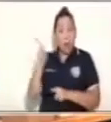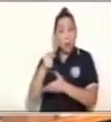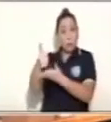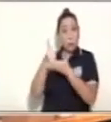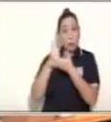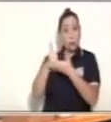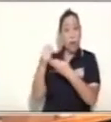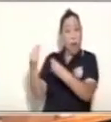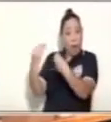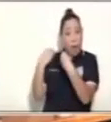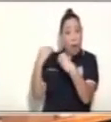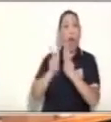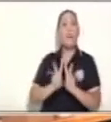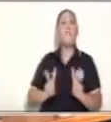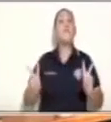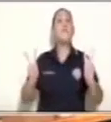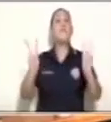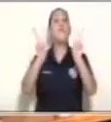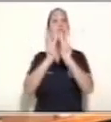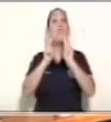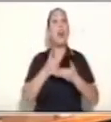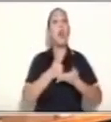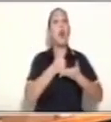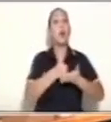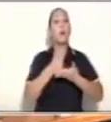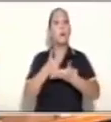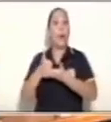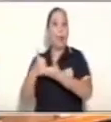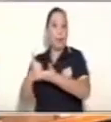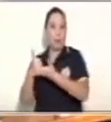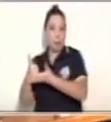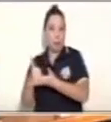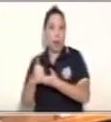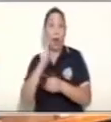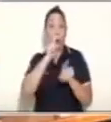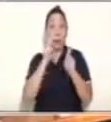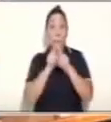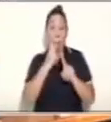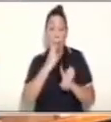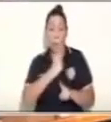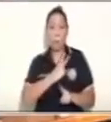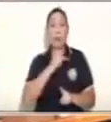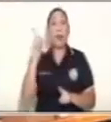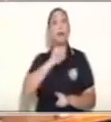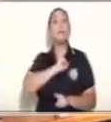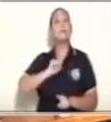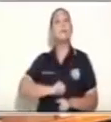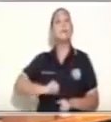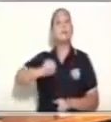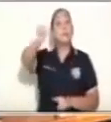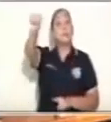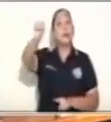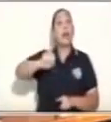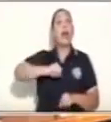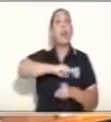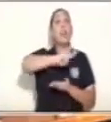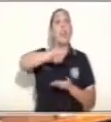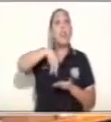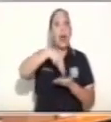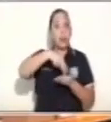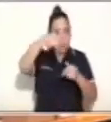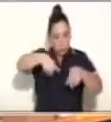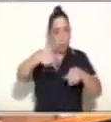enseñan mucho el valor de ayudar. Y por eso son nuestros héroes nacionales de hoy en